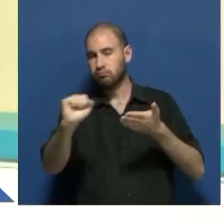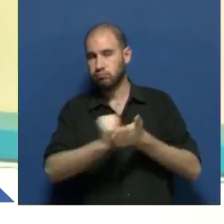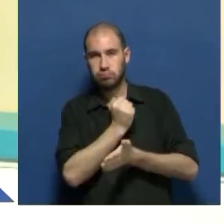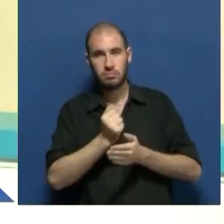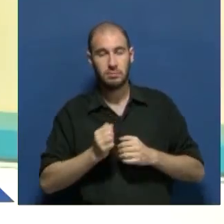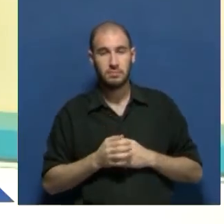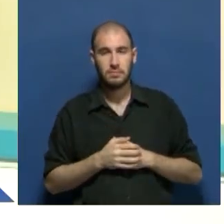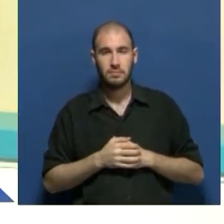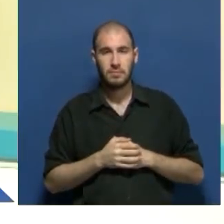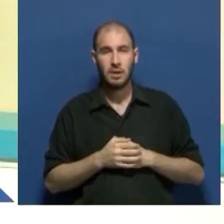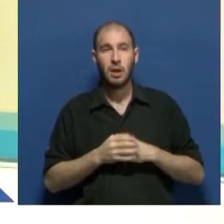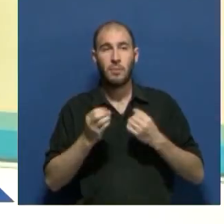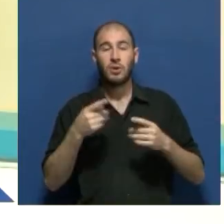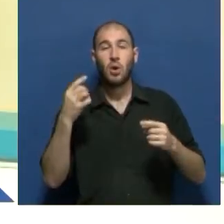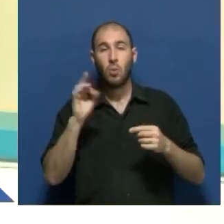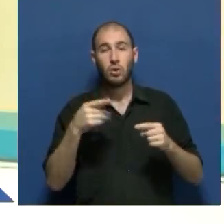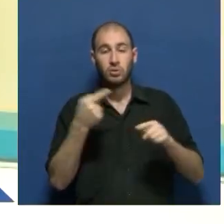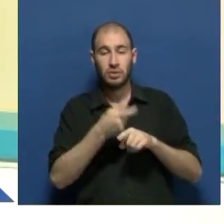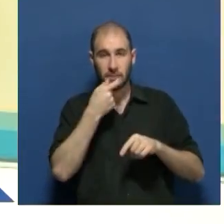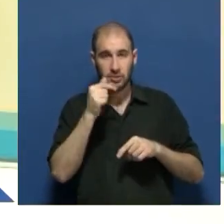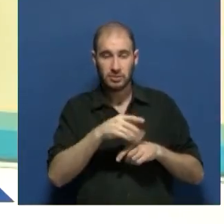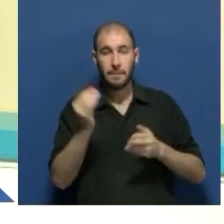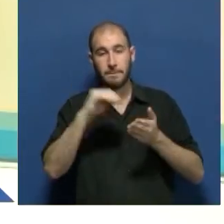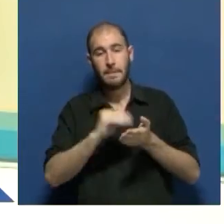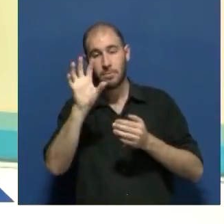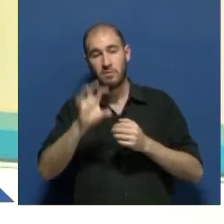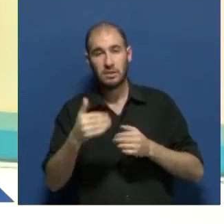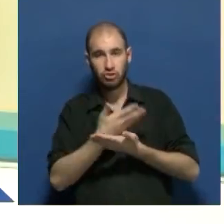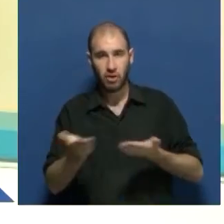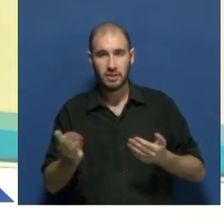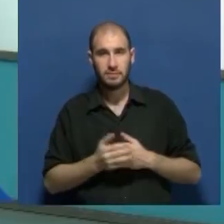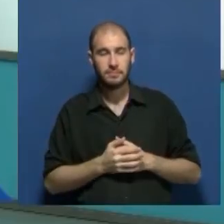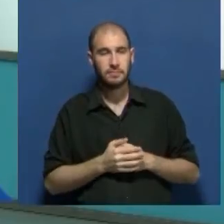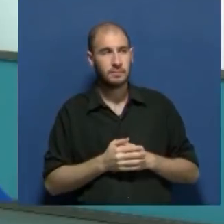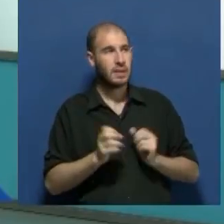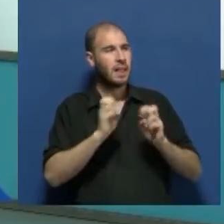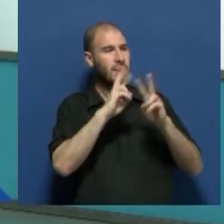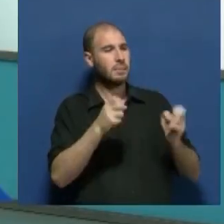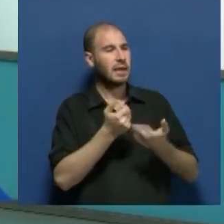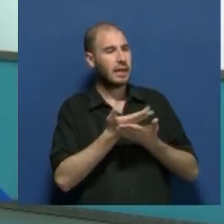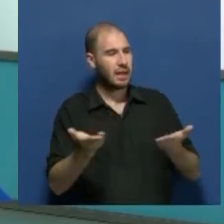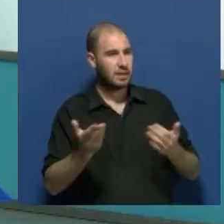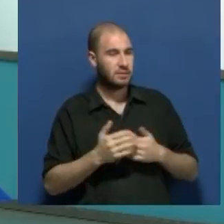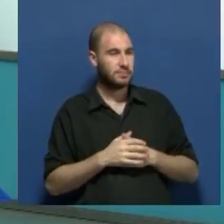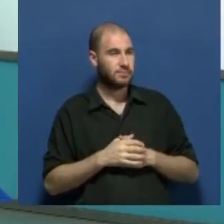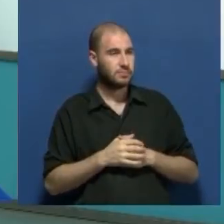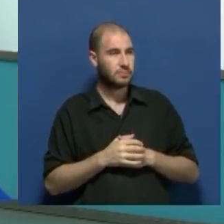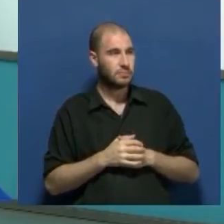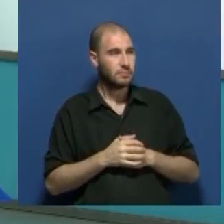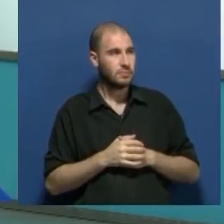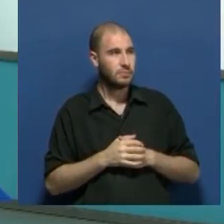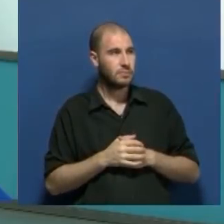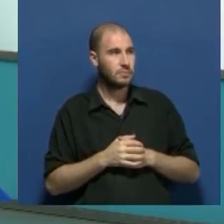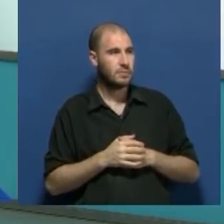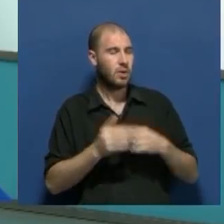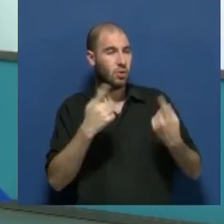porque no solamente ha afectado a Mendoza, sino a todas las provincias del país. En general, de lo